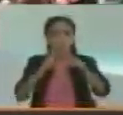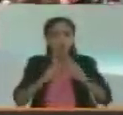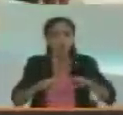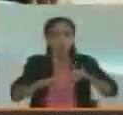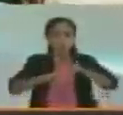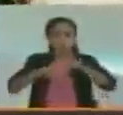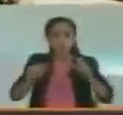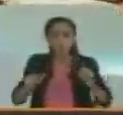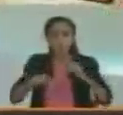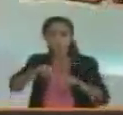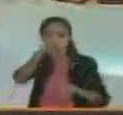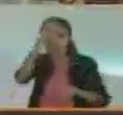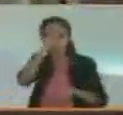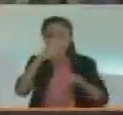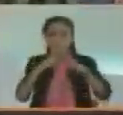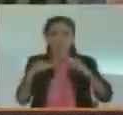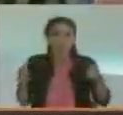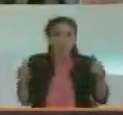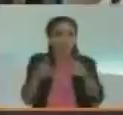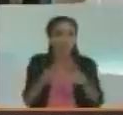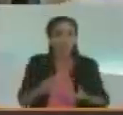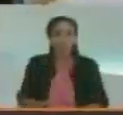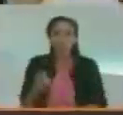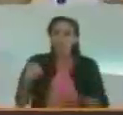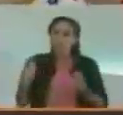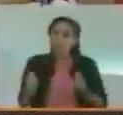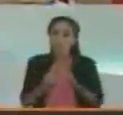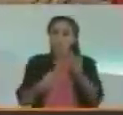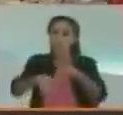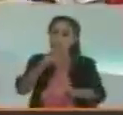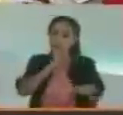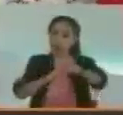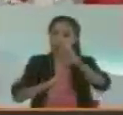de bachaqueros en este país. ¡Se lo juro!